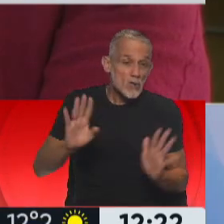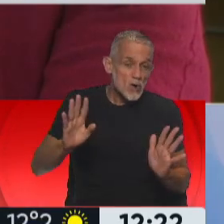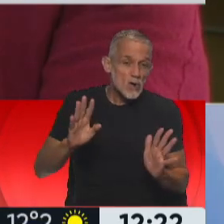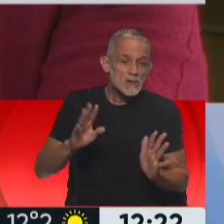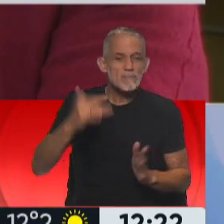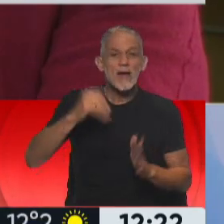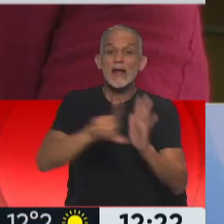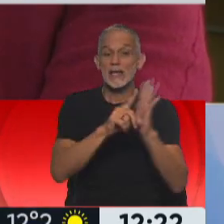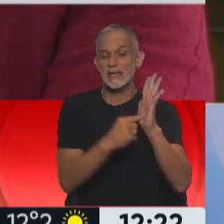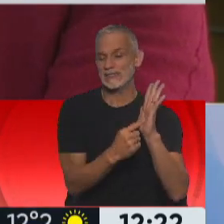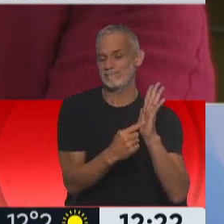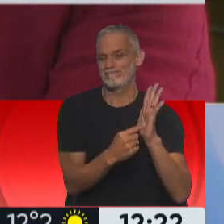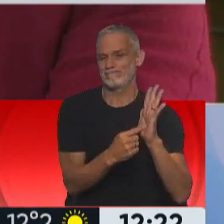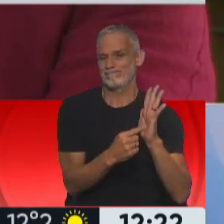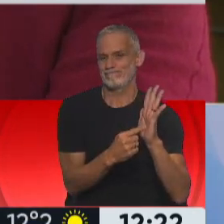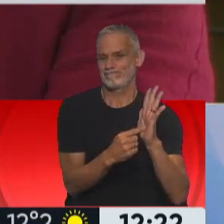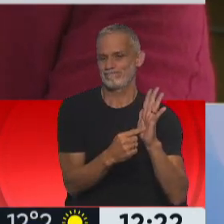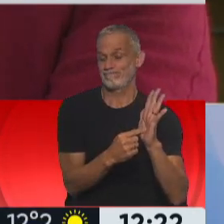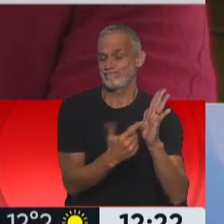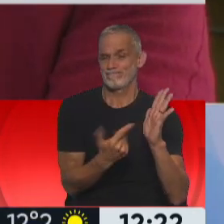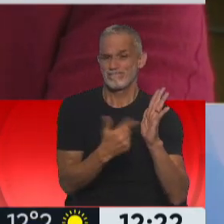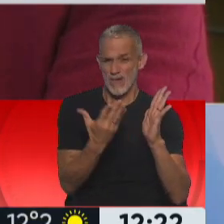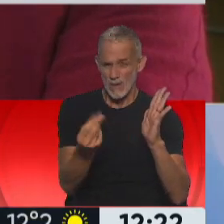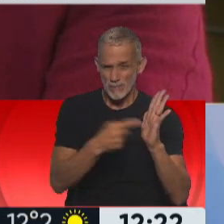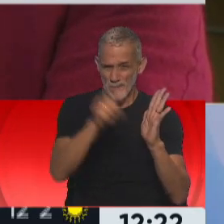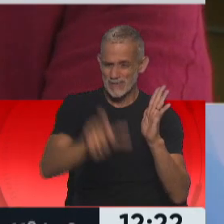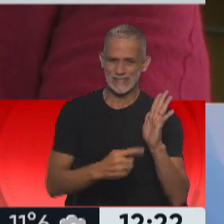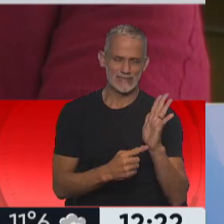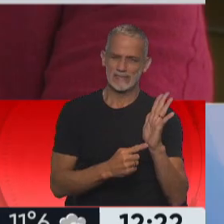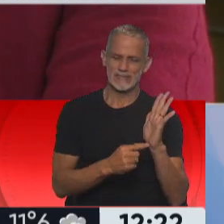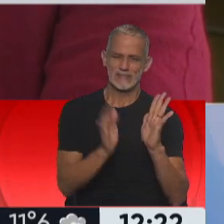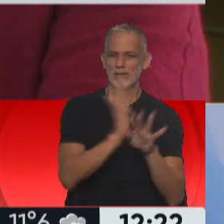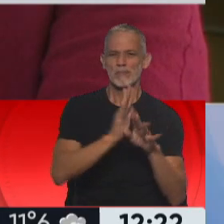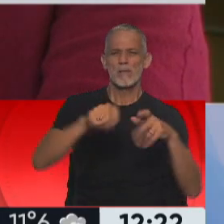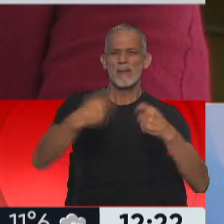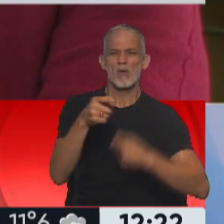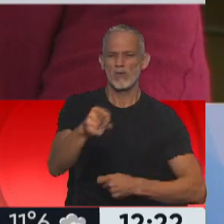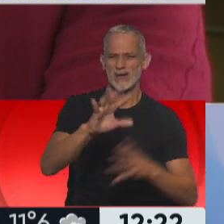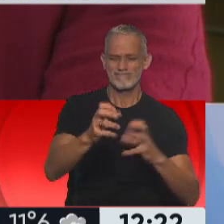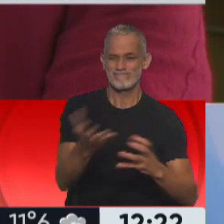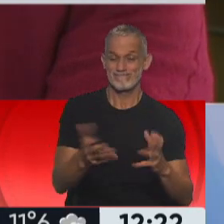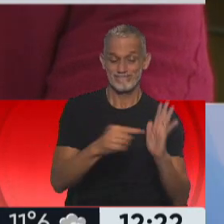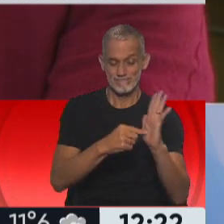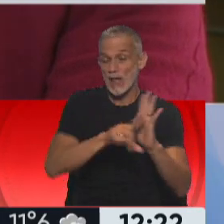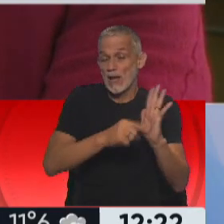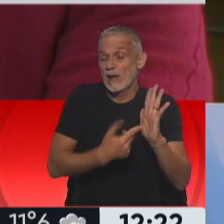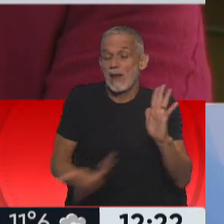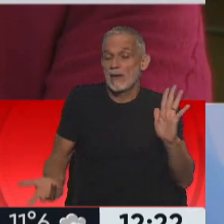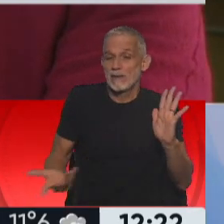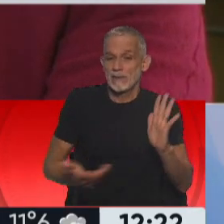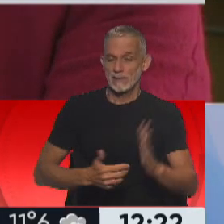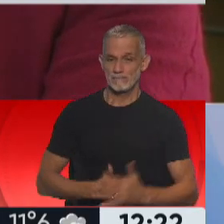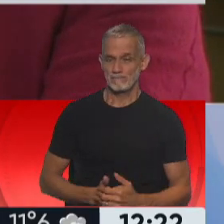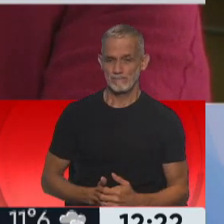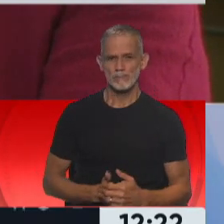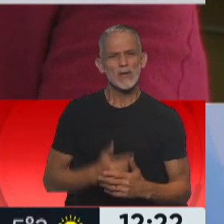enmarcada por una ley que, lejos de favorecer al paciente, lo desfavorece. Es otra discusión, pero es parte del todo también.